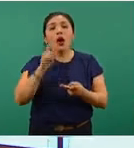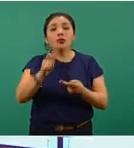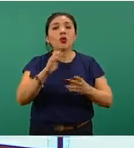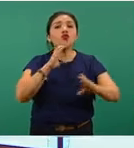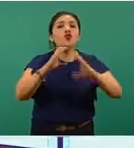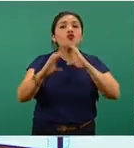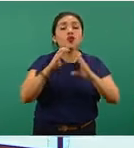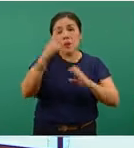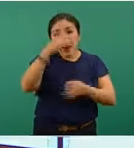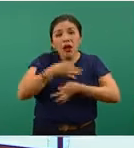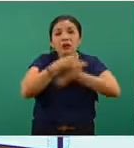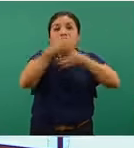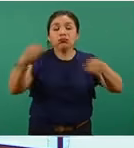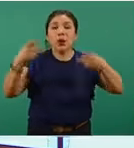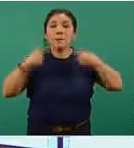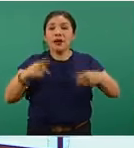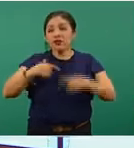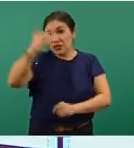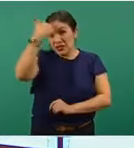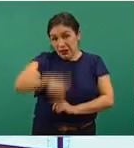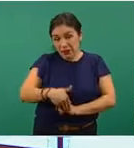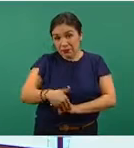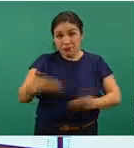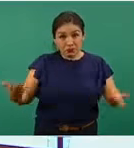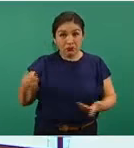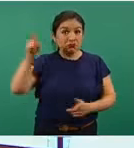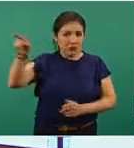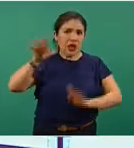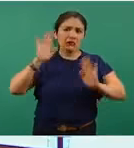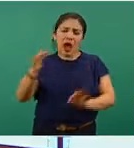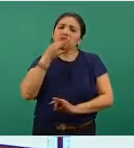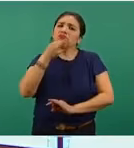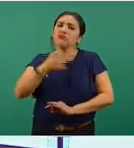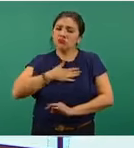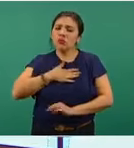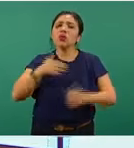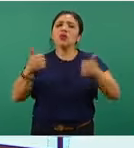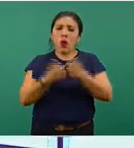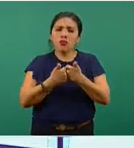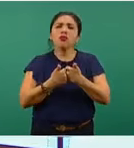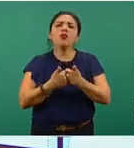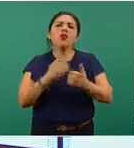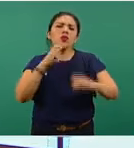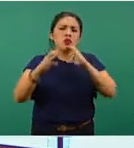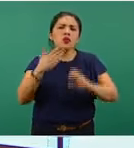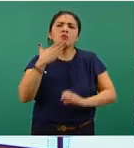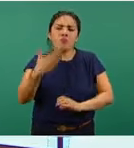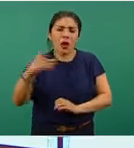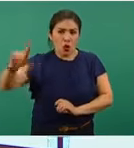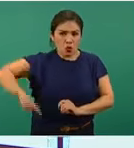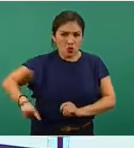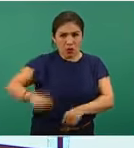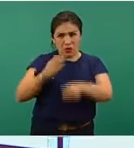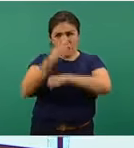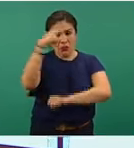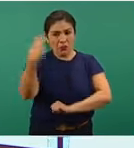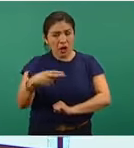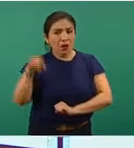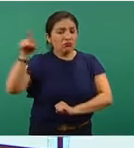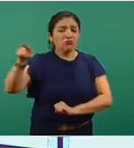comunicación de ese riesgo a la población. Nos ha comunicado muy oportunamente y por el canal apropiado el Gobierno del Estado de